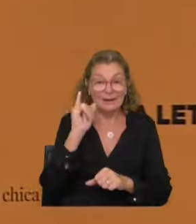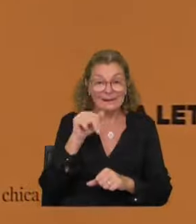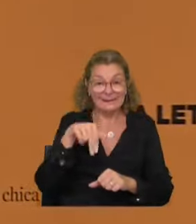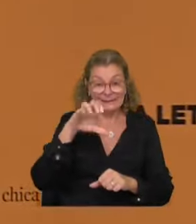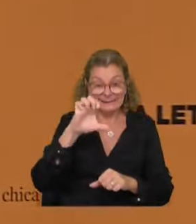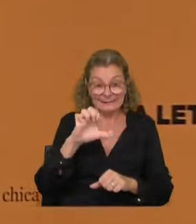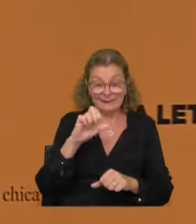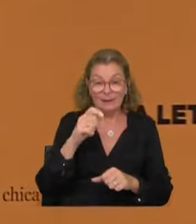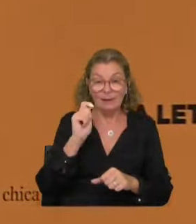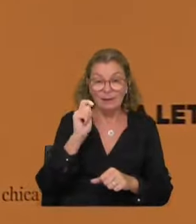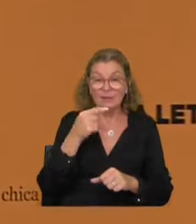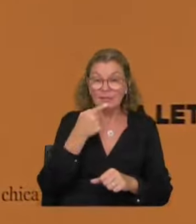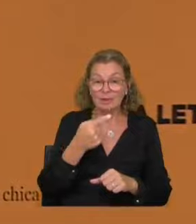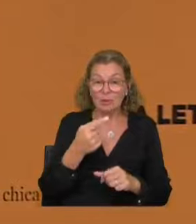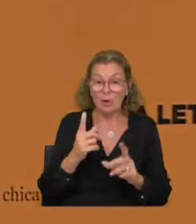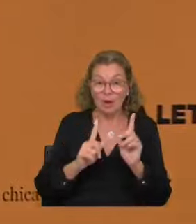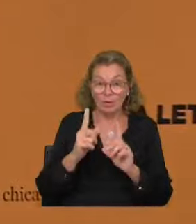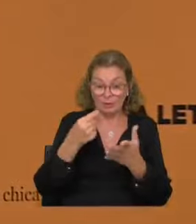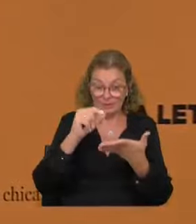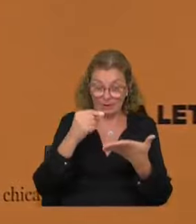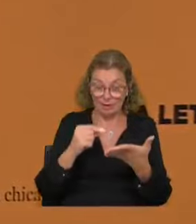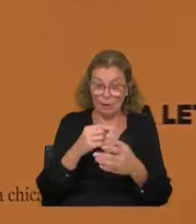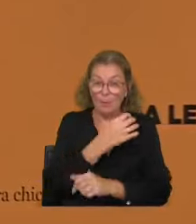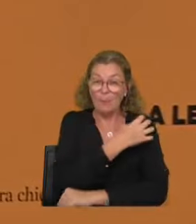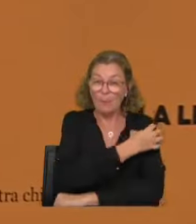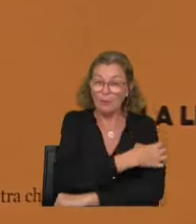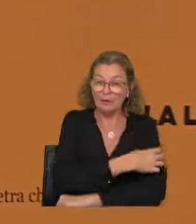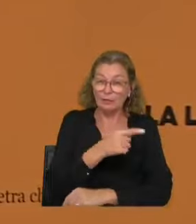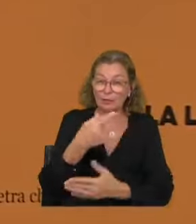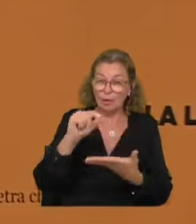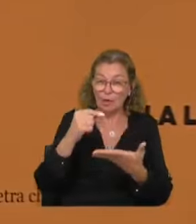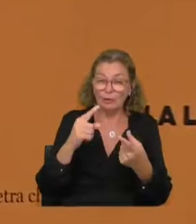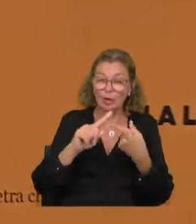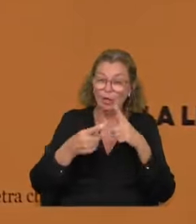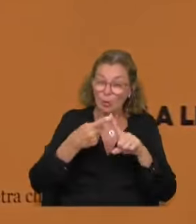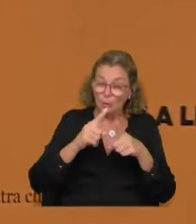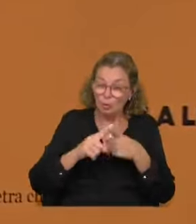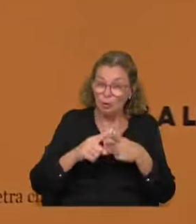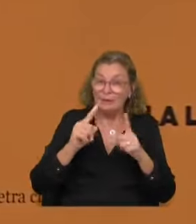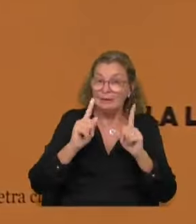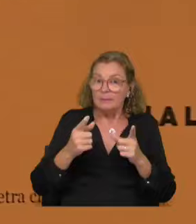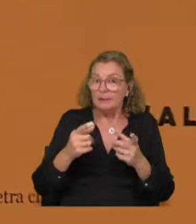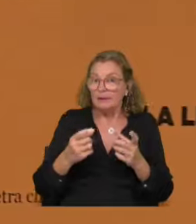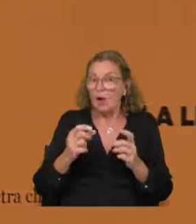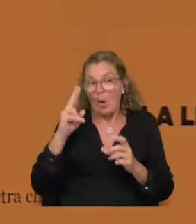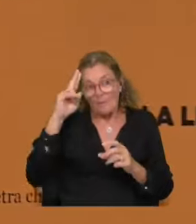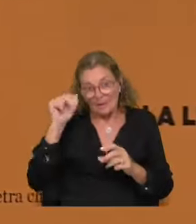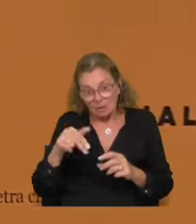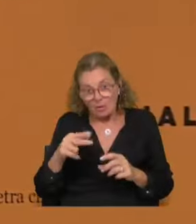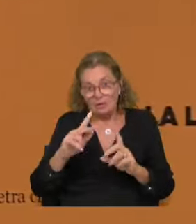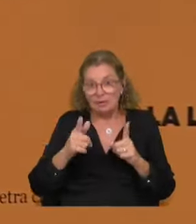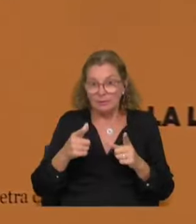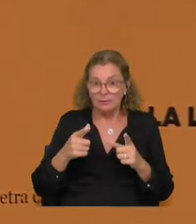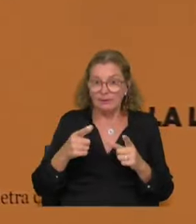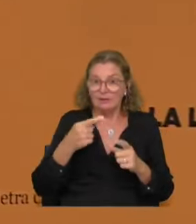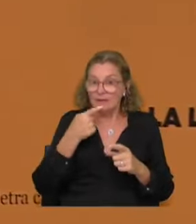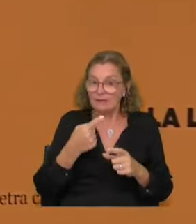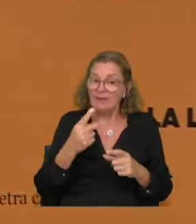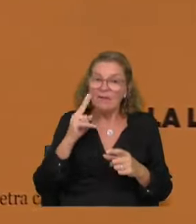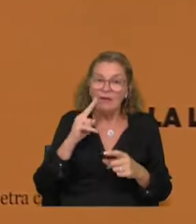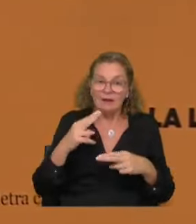eh publicó una actualización de indicadores de pobreza y esos datos generan discusiones y generan reacciones y generan reverberaciones en